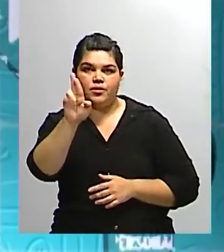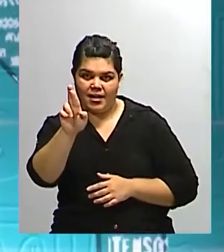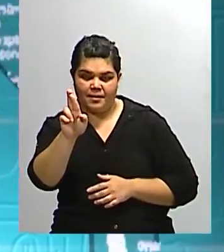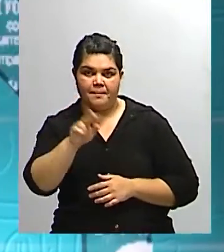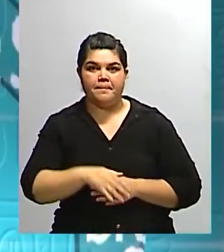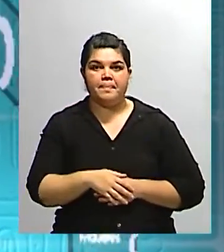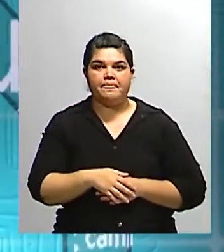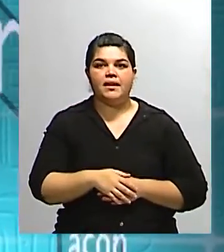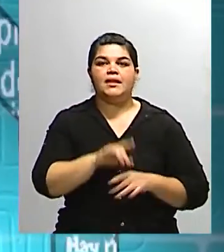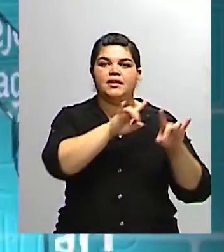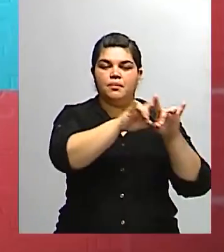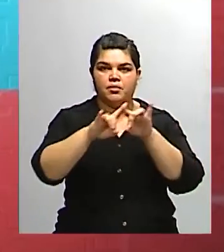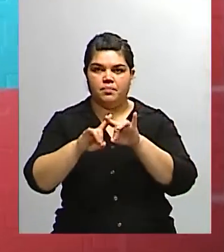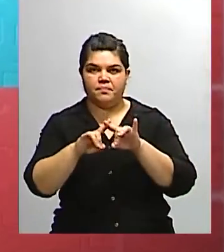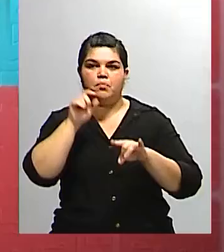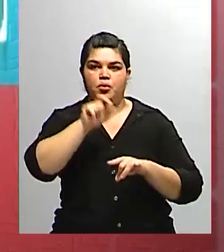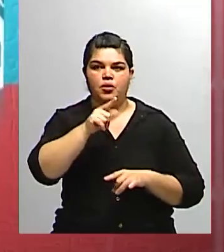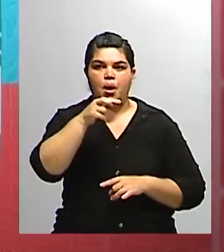www.pap.mendoza.gov.ar. Muy bien.